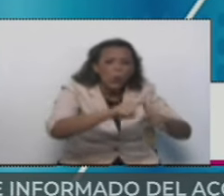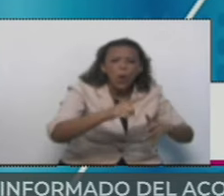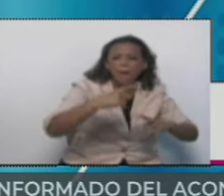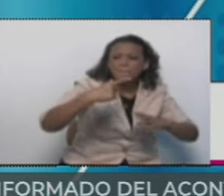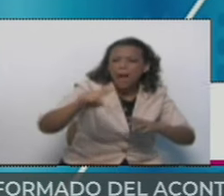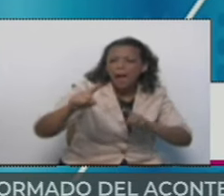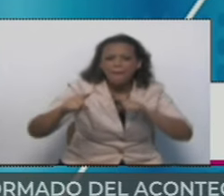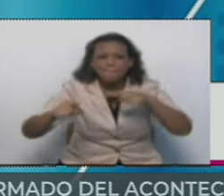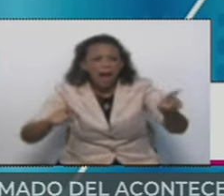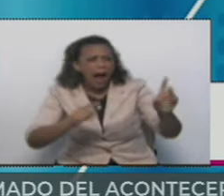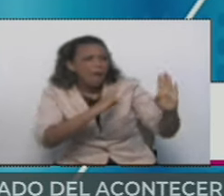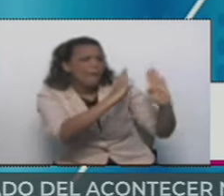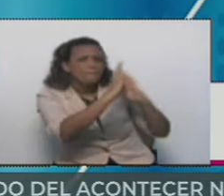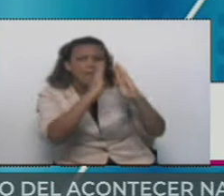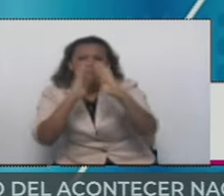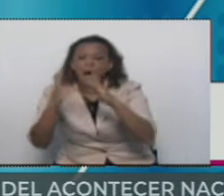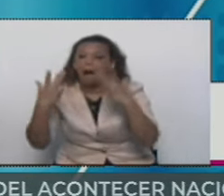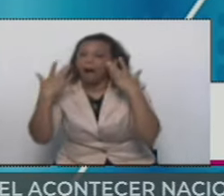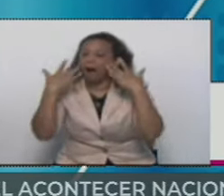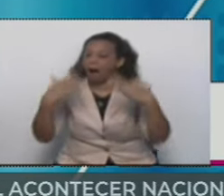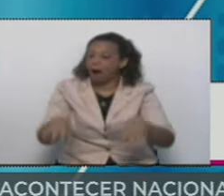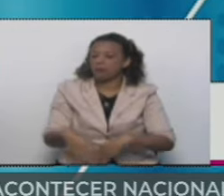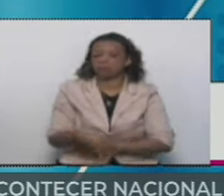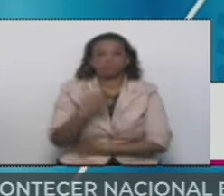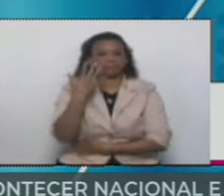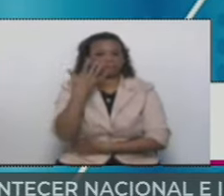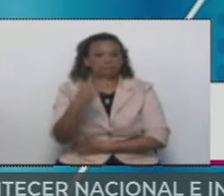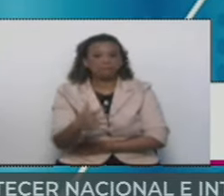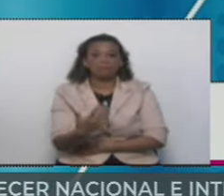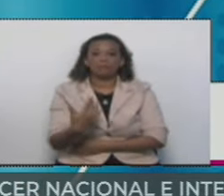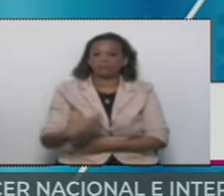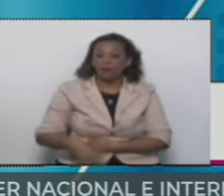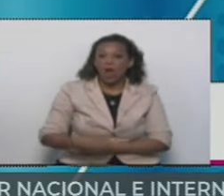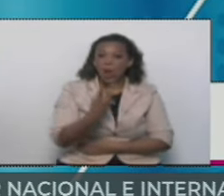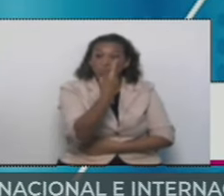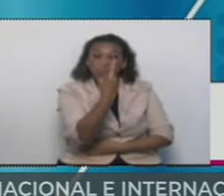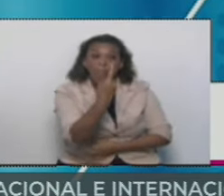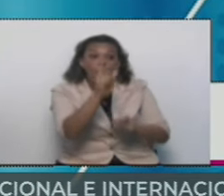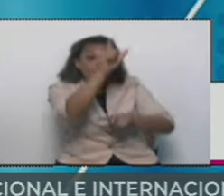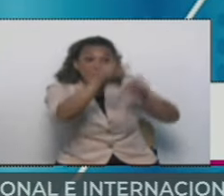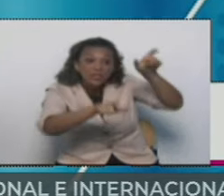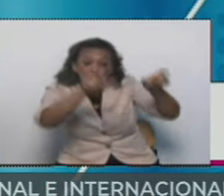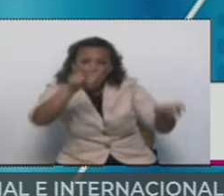allá. Bueno, los dos escritores